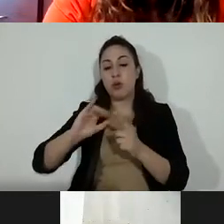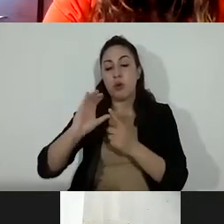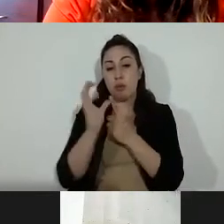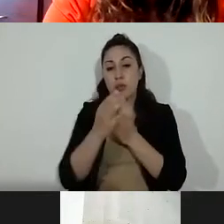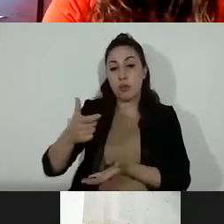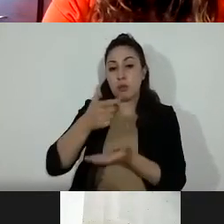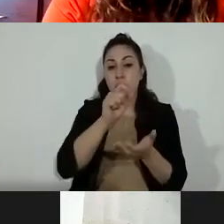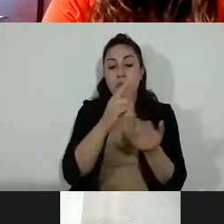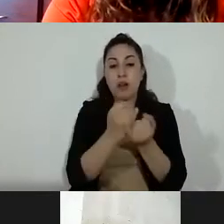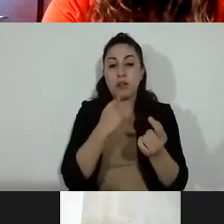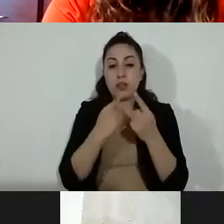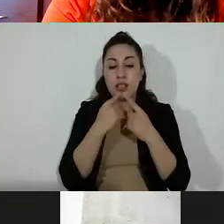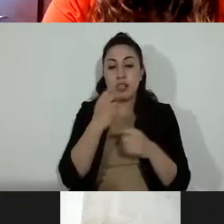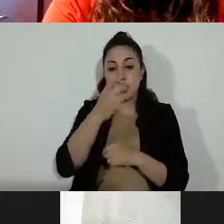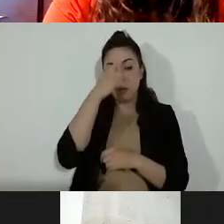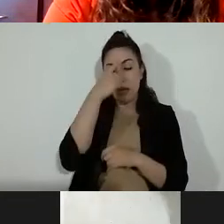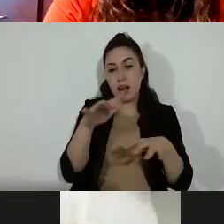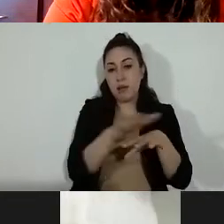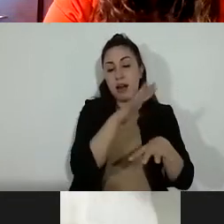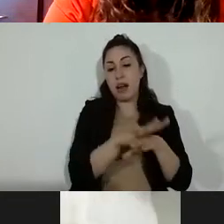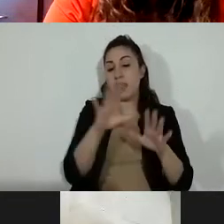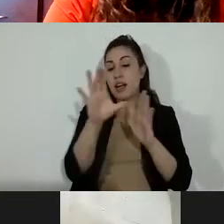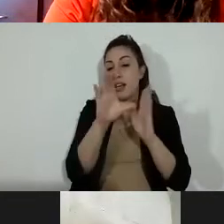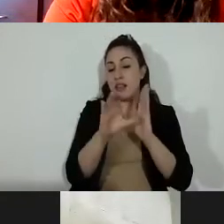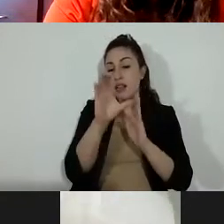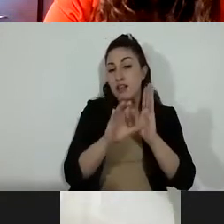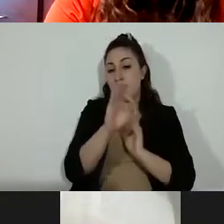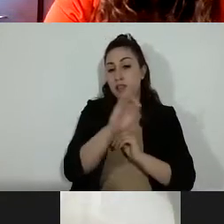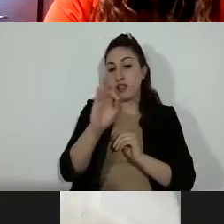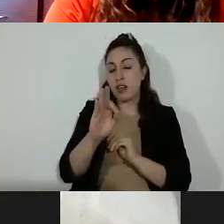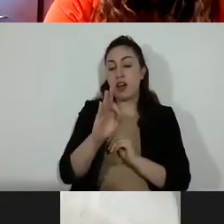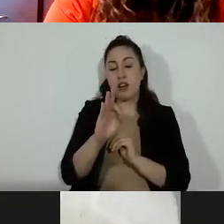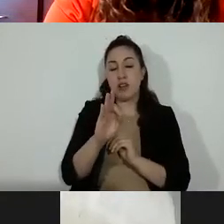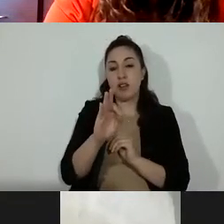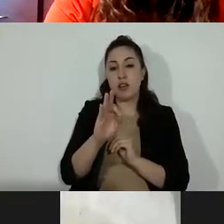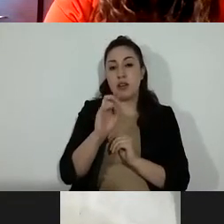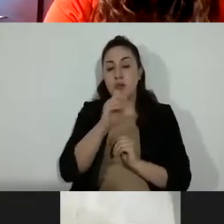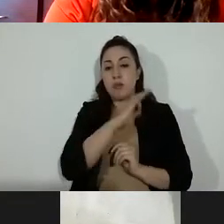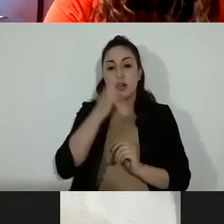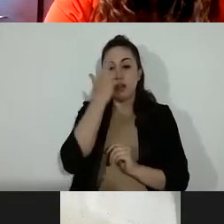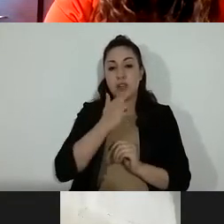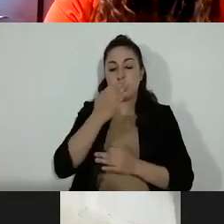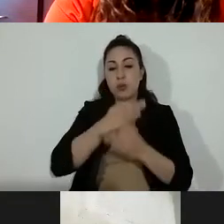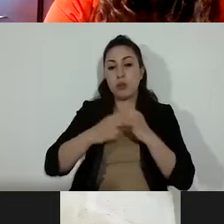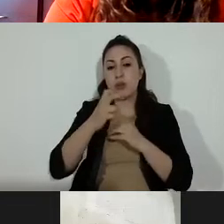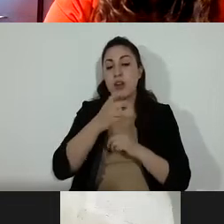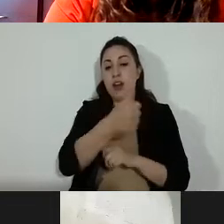pudieran ajustar el calendario y pudiéramos ajustarlo en Comisión de Presupuesto a los horarios que estableciera. Pero bueno, como es facultad, tu